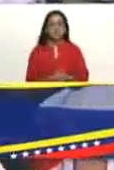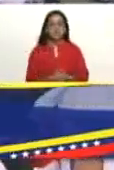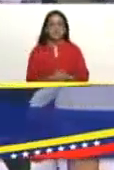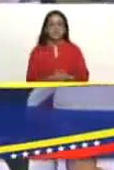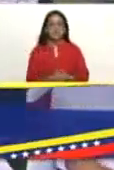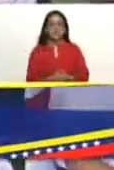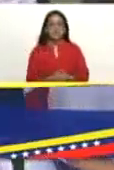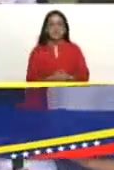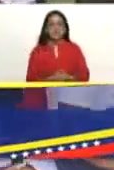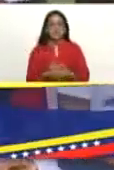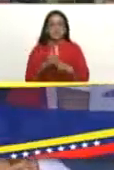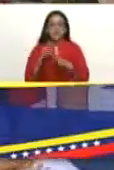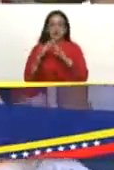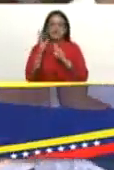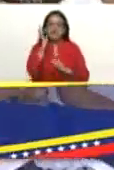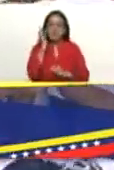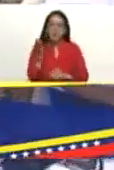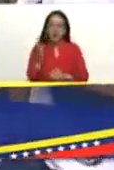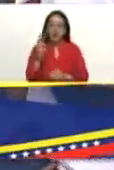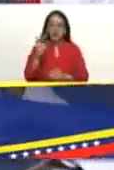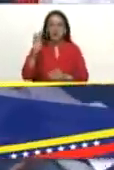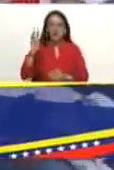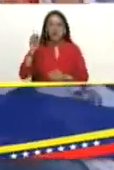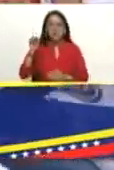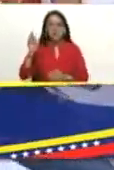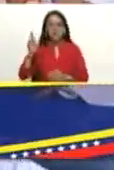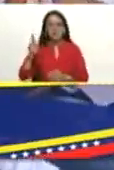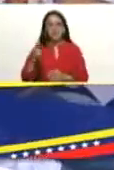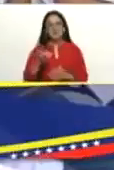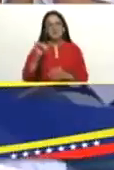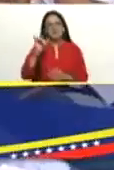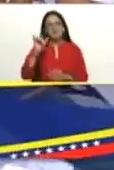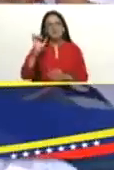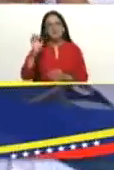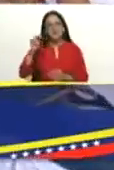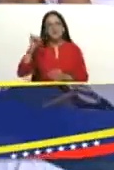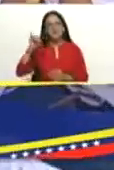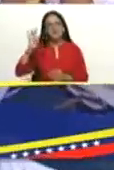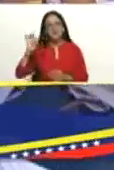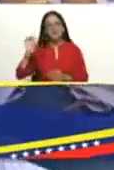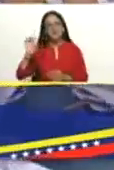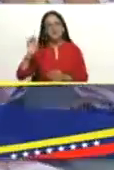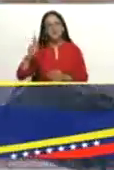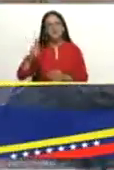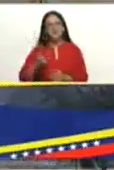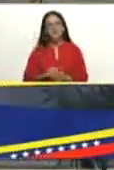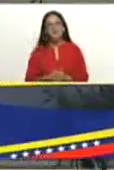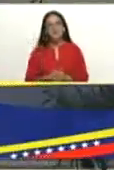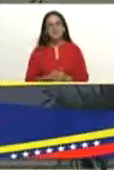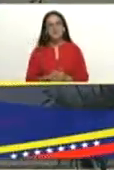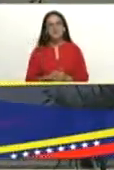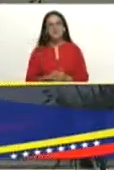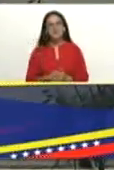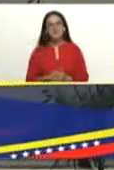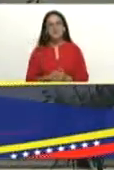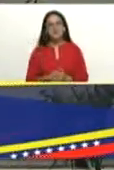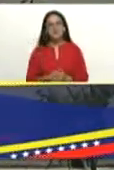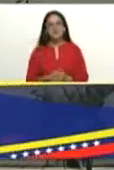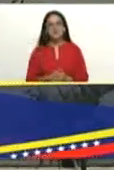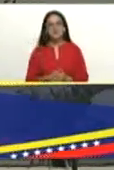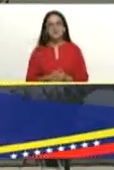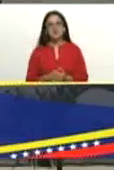de Jennifer y de Gualesca. Huilesca, de Huilesca. Qué nombre tan bonito,